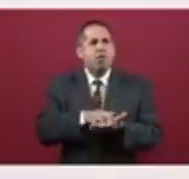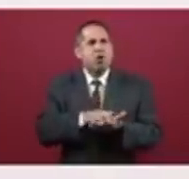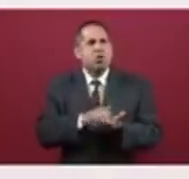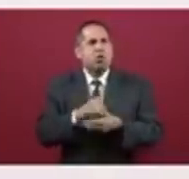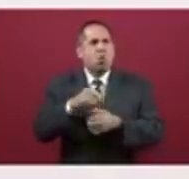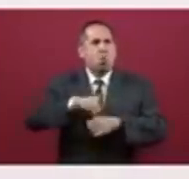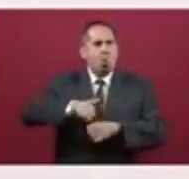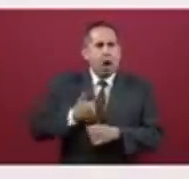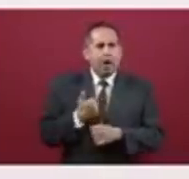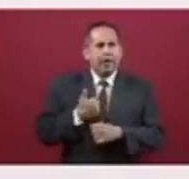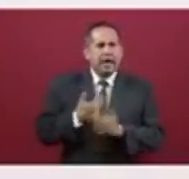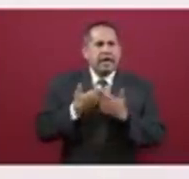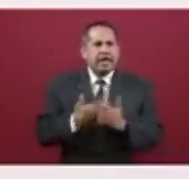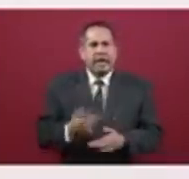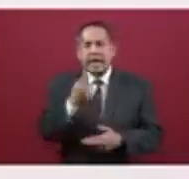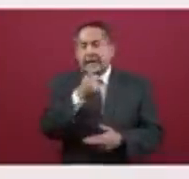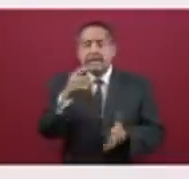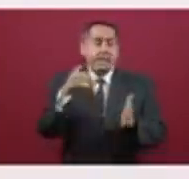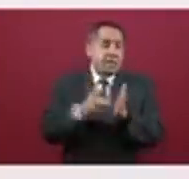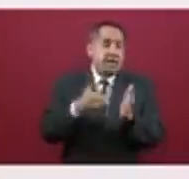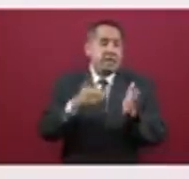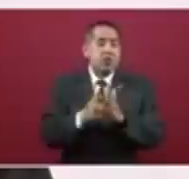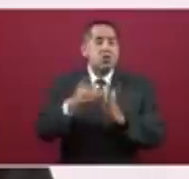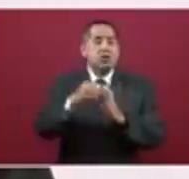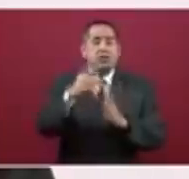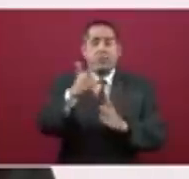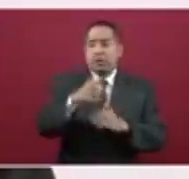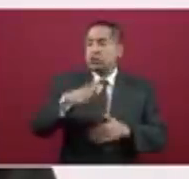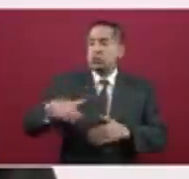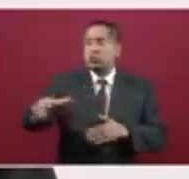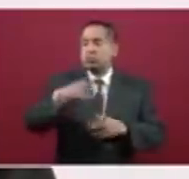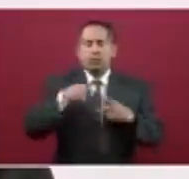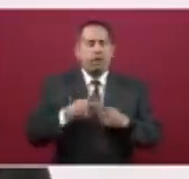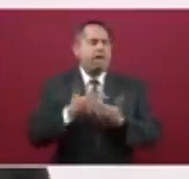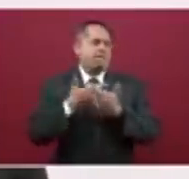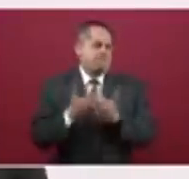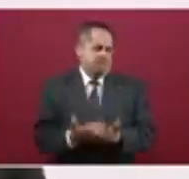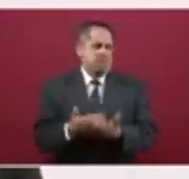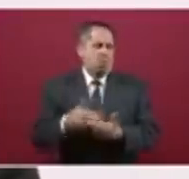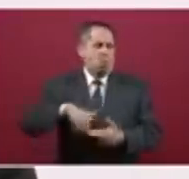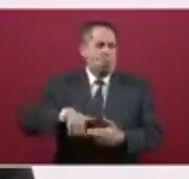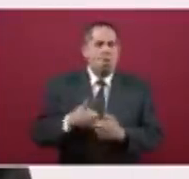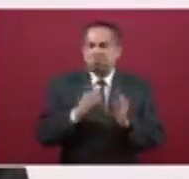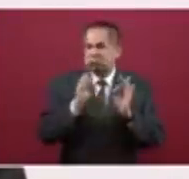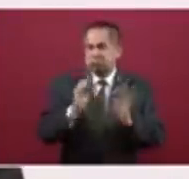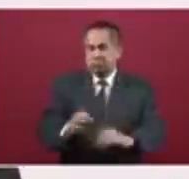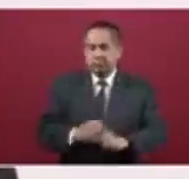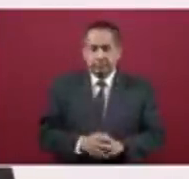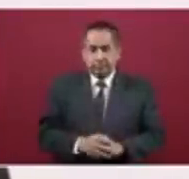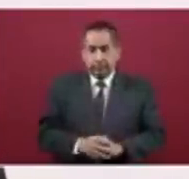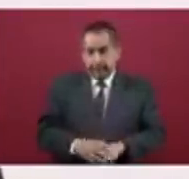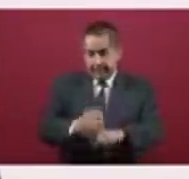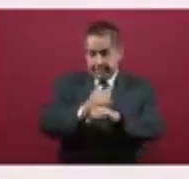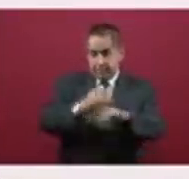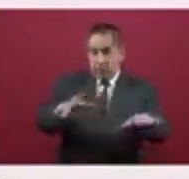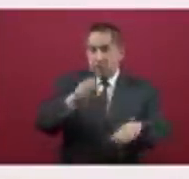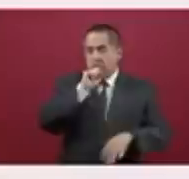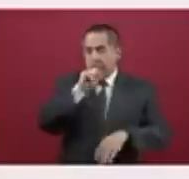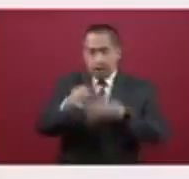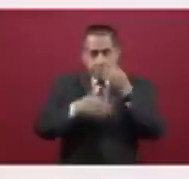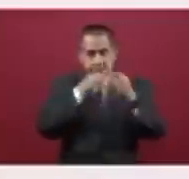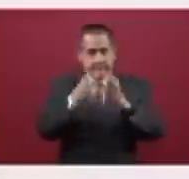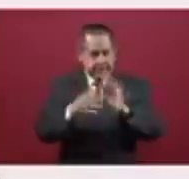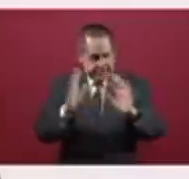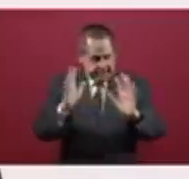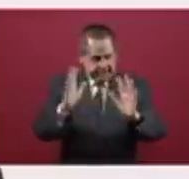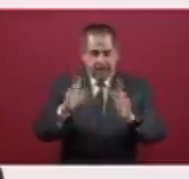pesos para el pueblo de méxico informó también que ya inició el programa